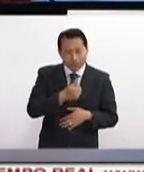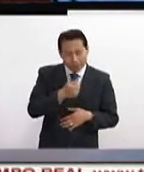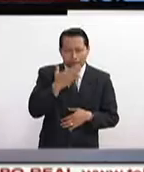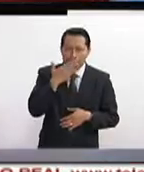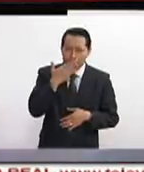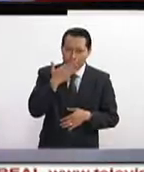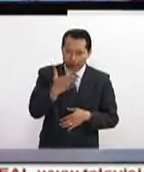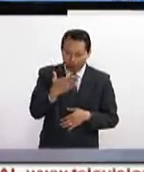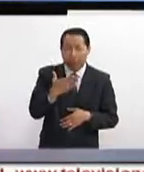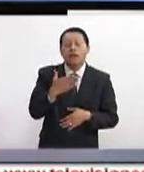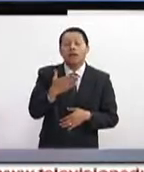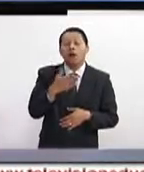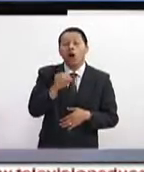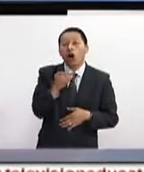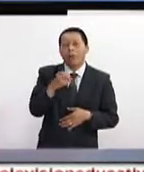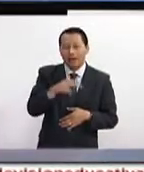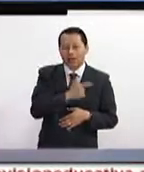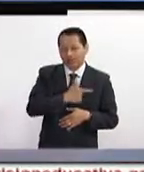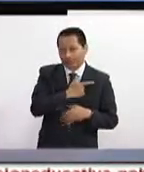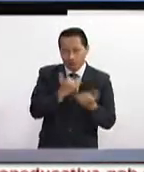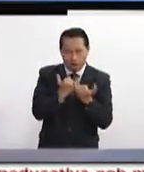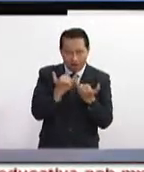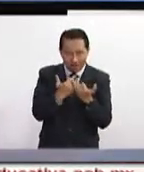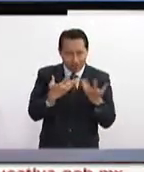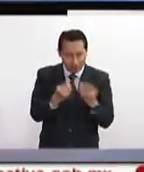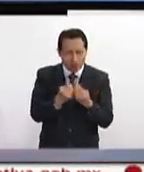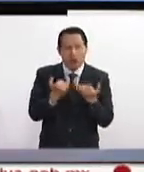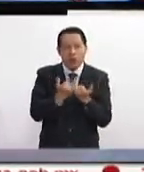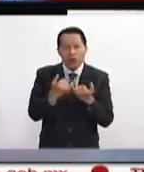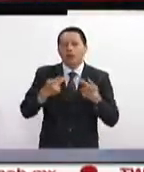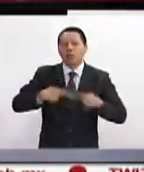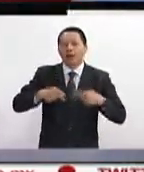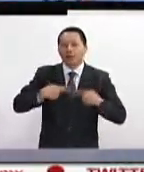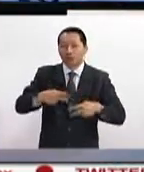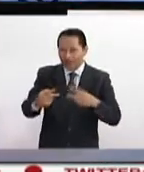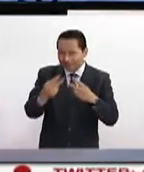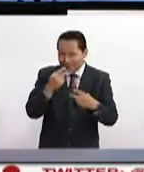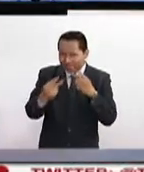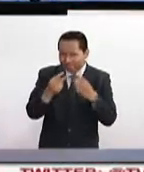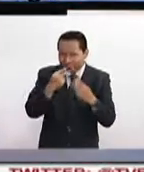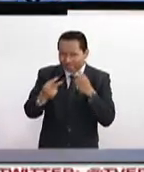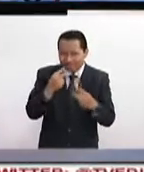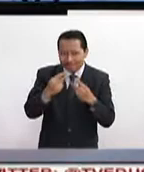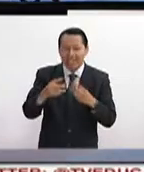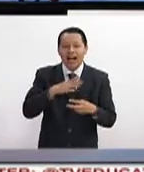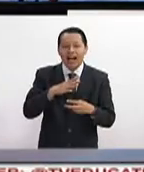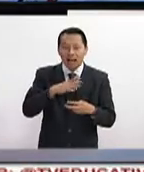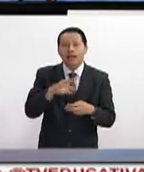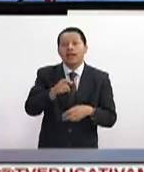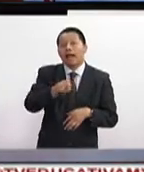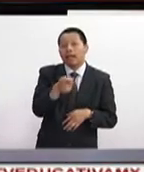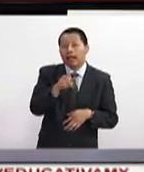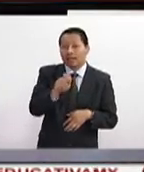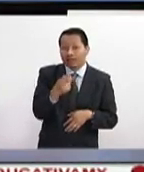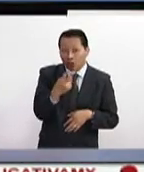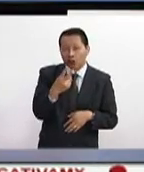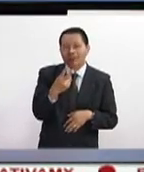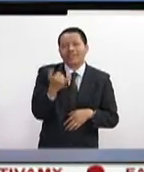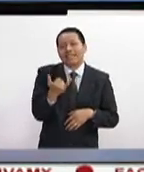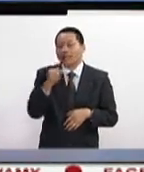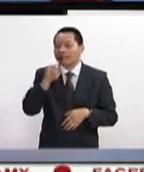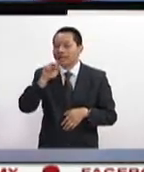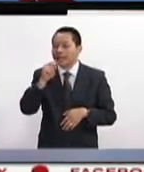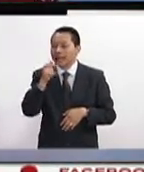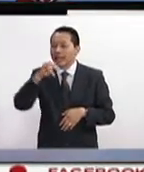da estar aquí contigo y por supuesto con toda la gente que nos acompaña, nos sintoniza desde la señal del canal 22 de Ingenio, de Aprende